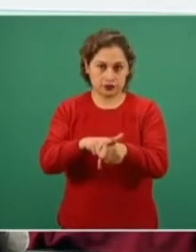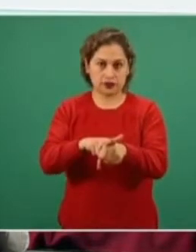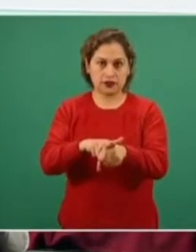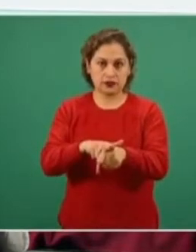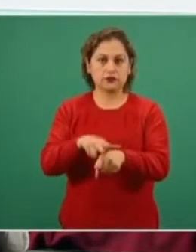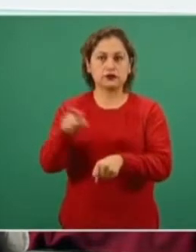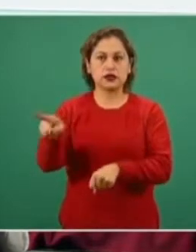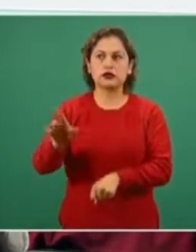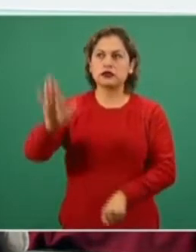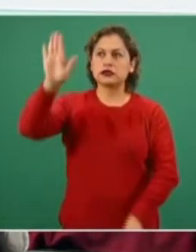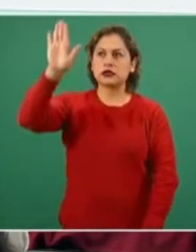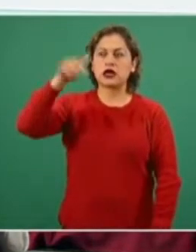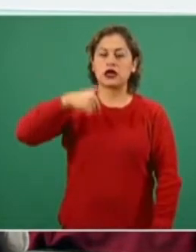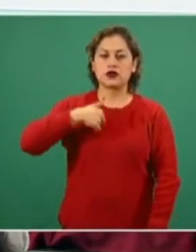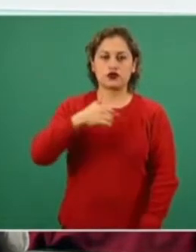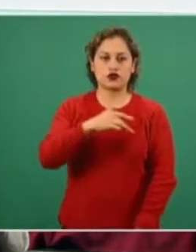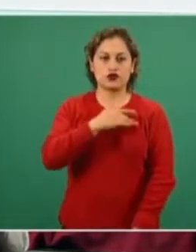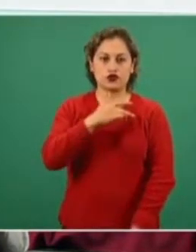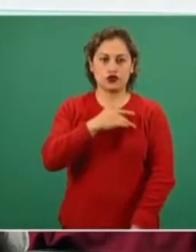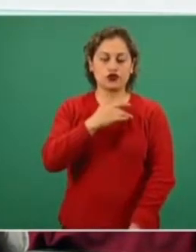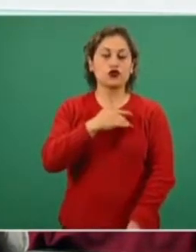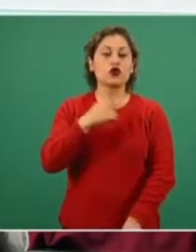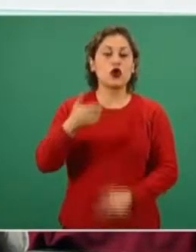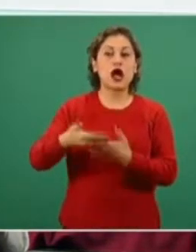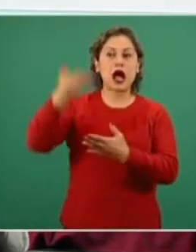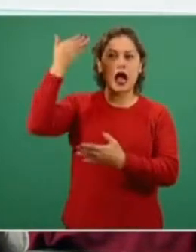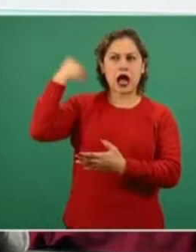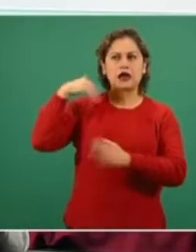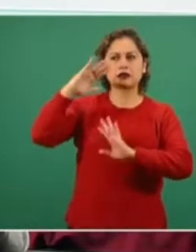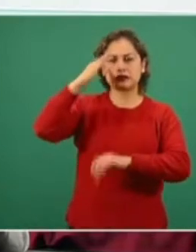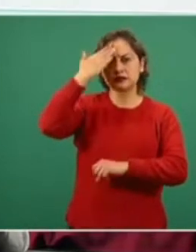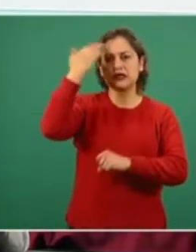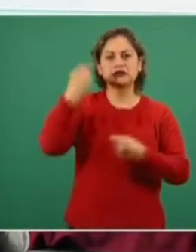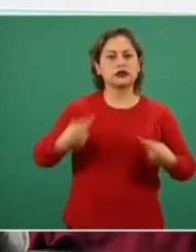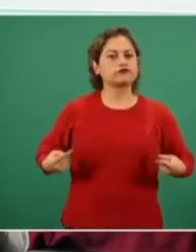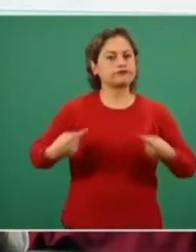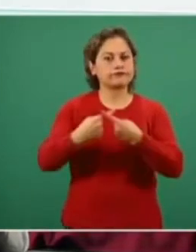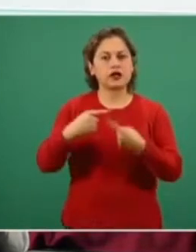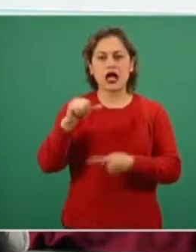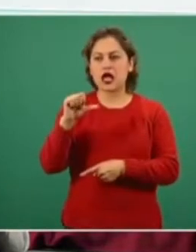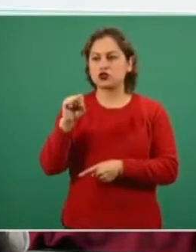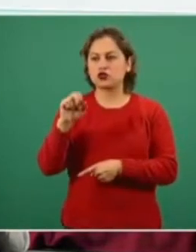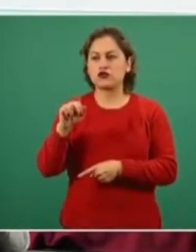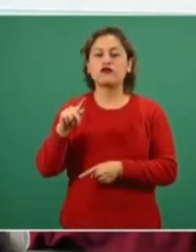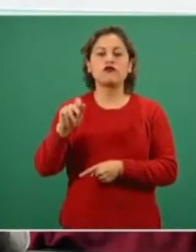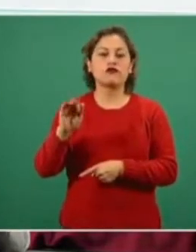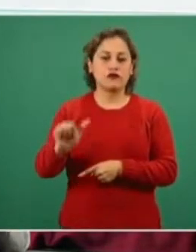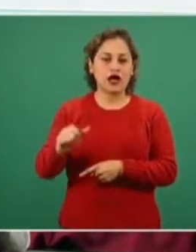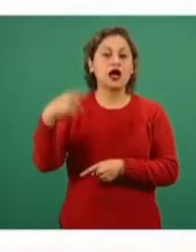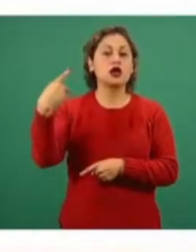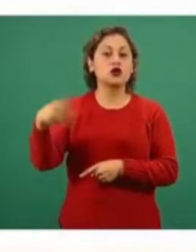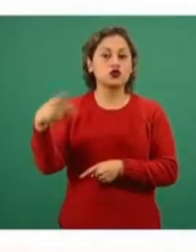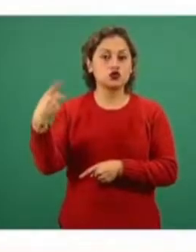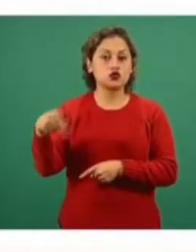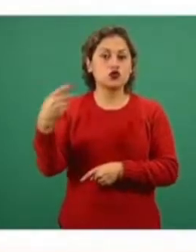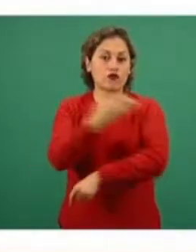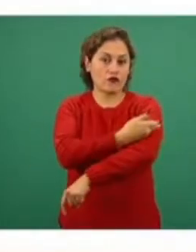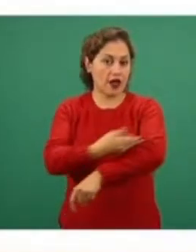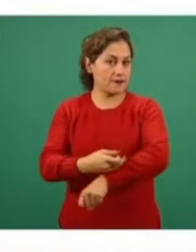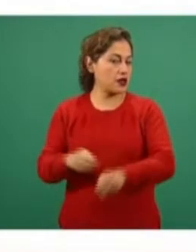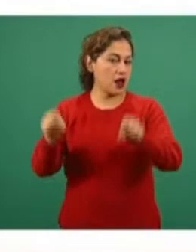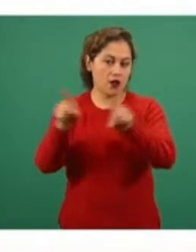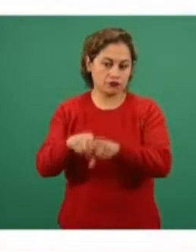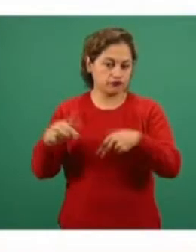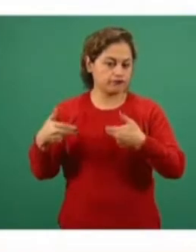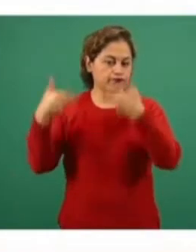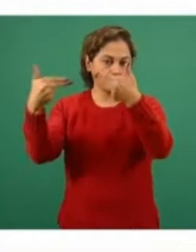Reportó que era alérgica a las sulfas y tiene antecedentes de familiares de alergias. Esto fue después en el interrogatorio cuando se hizo la